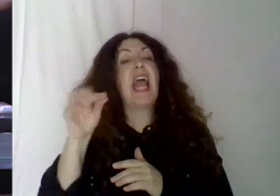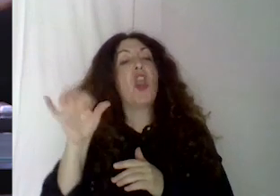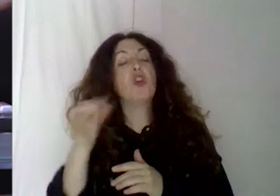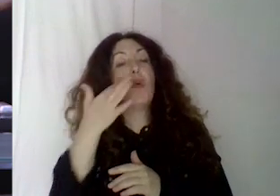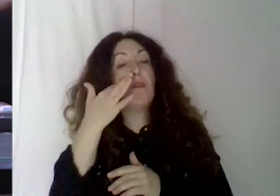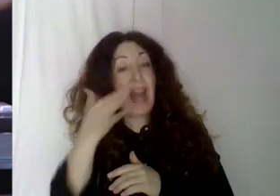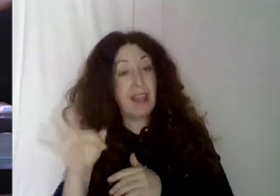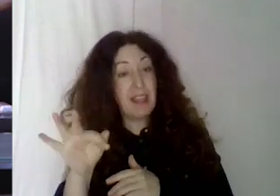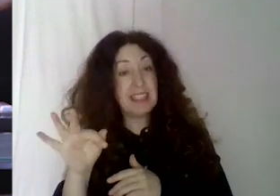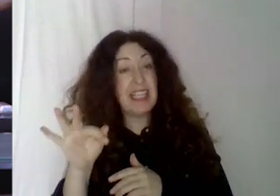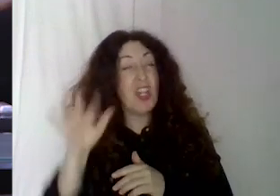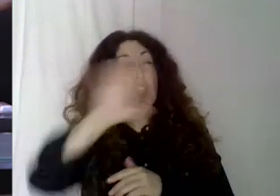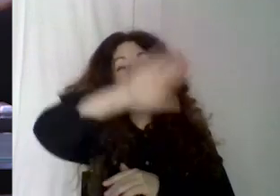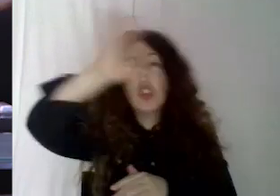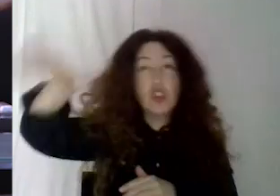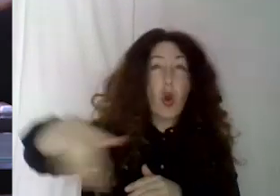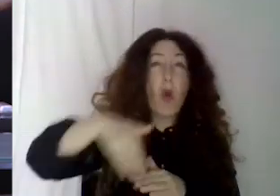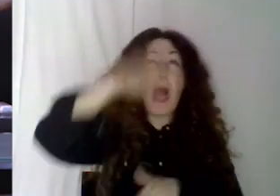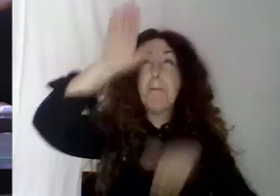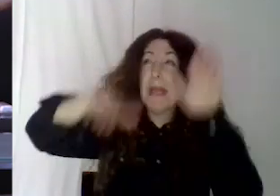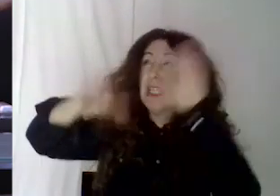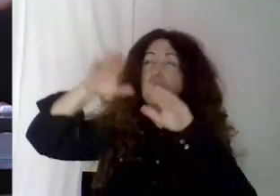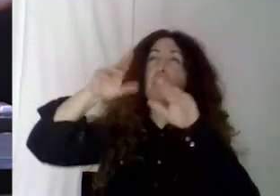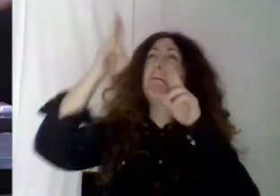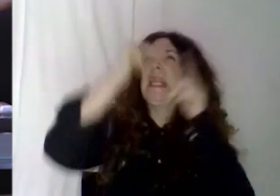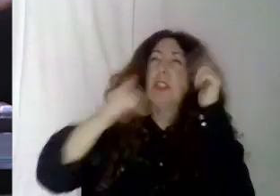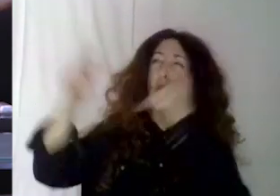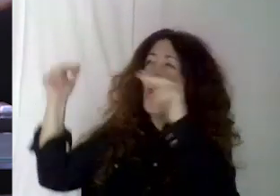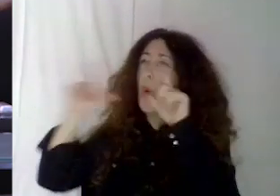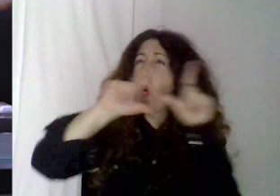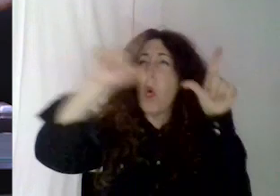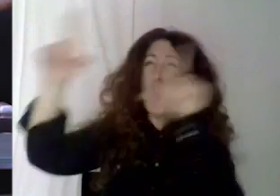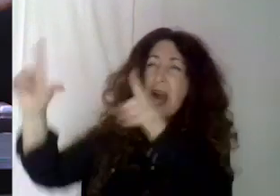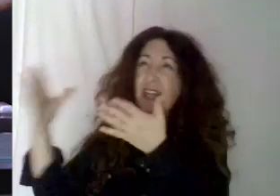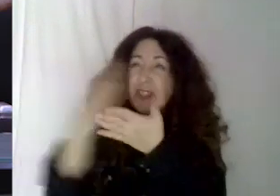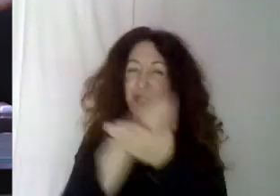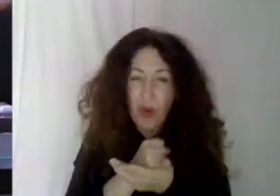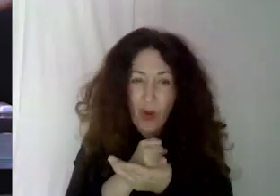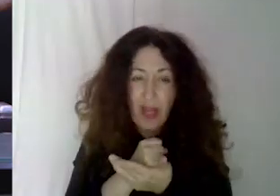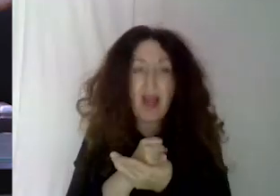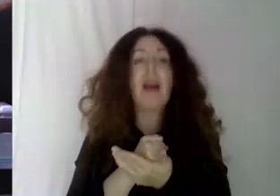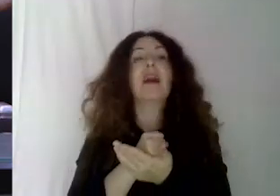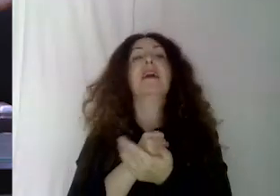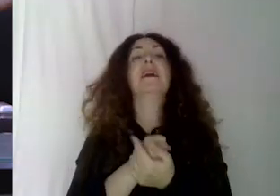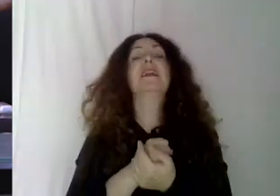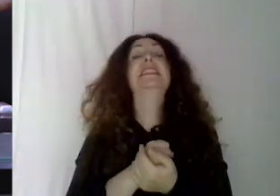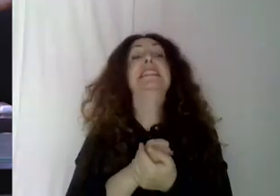Greco, de todo el mundo. Pero es cuando se hace la visita a la Galería